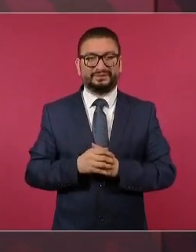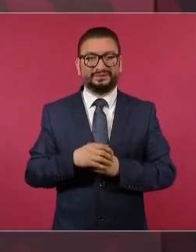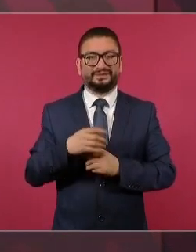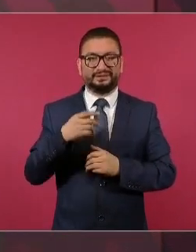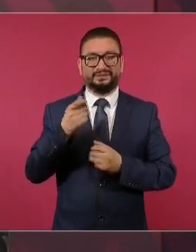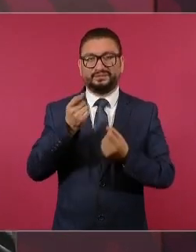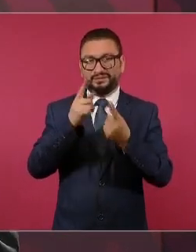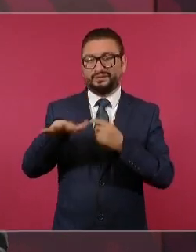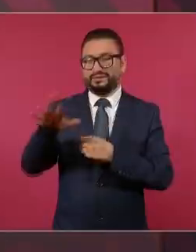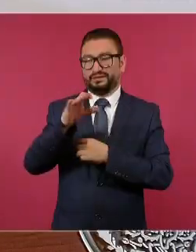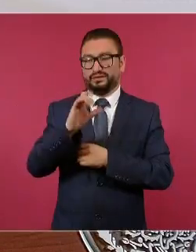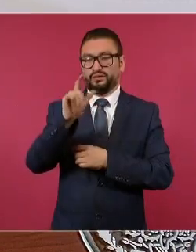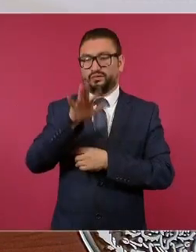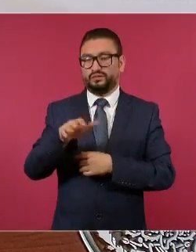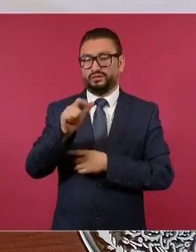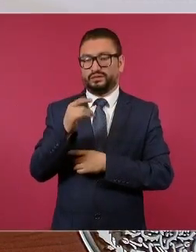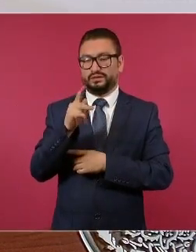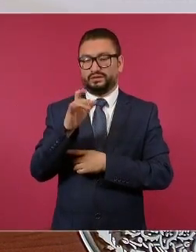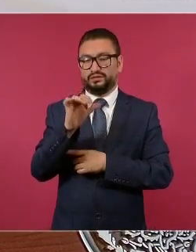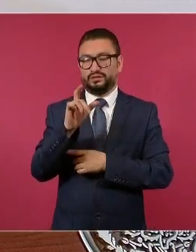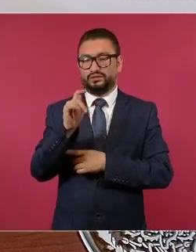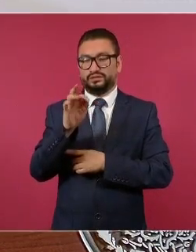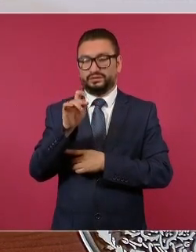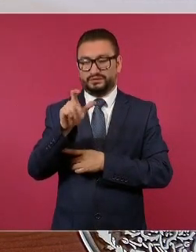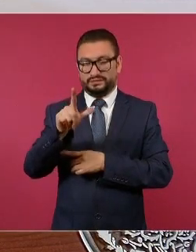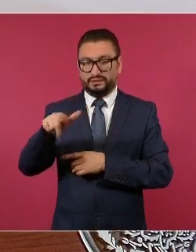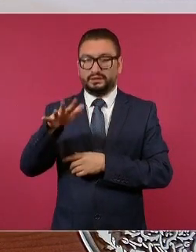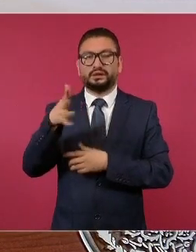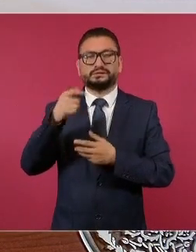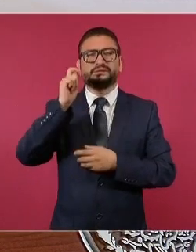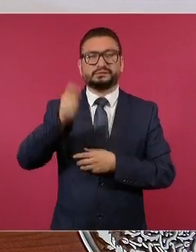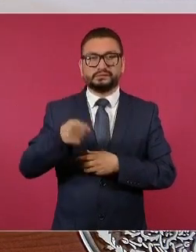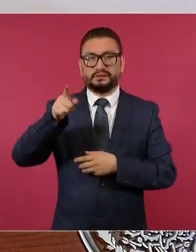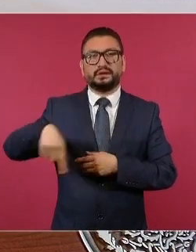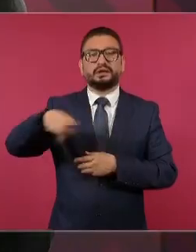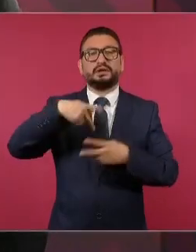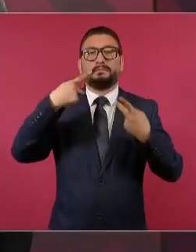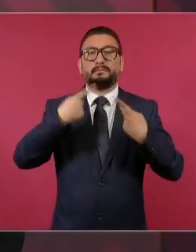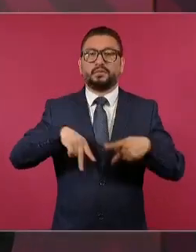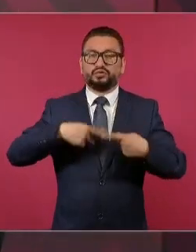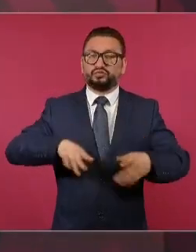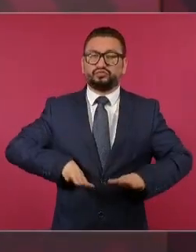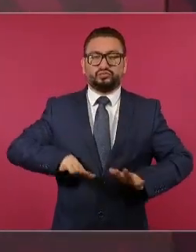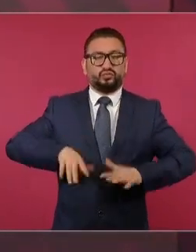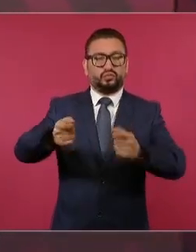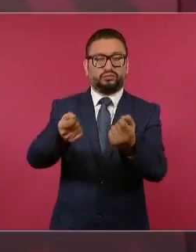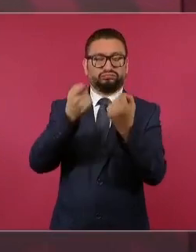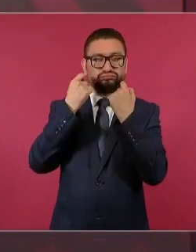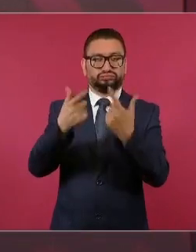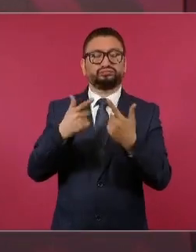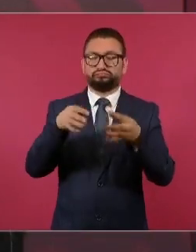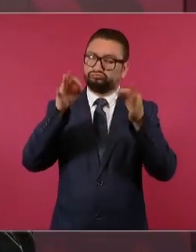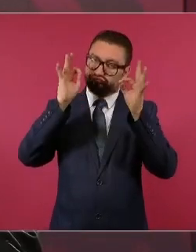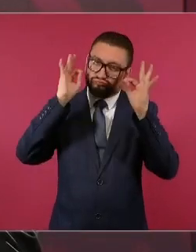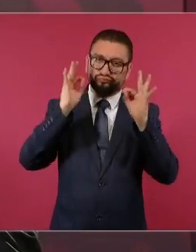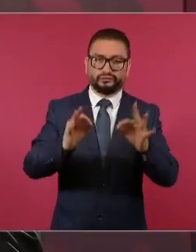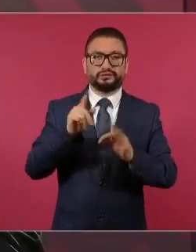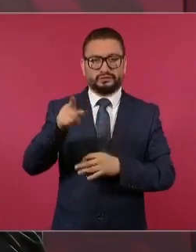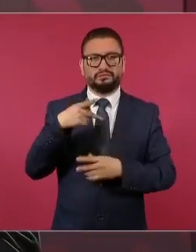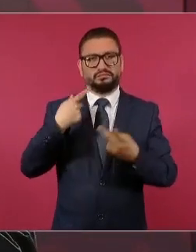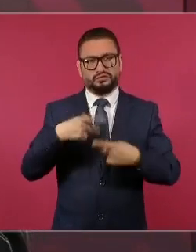para los de la Agrícola Oriental. Entonces, es una gente excepcional, capaz,